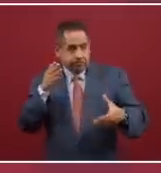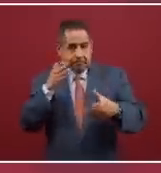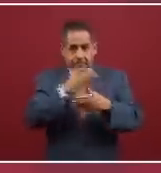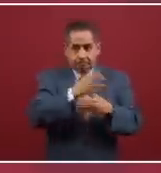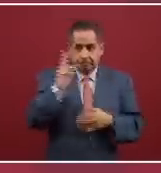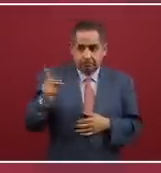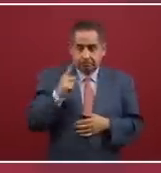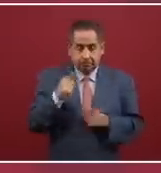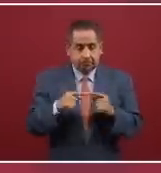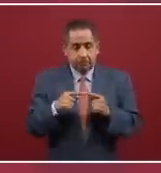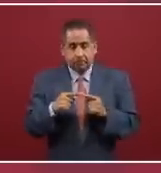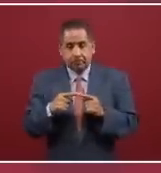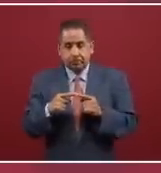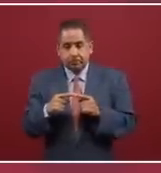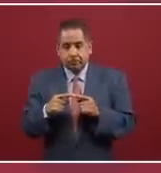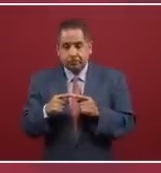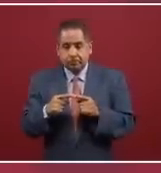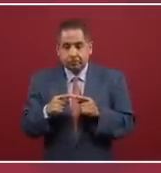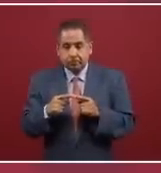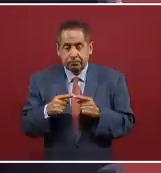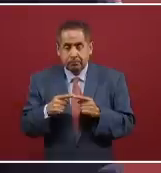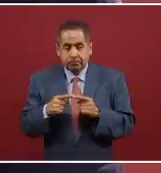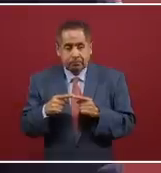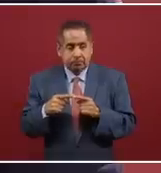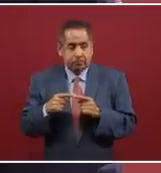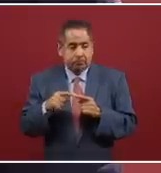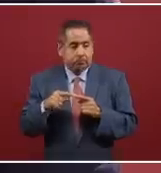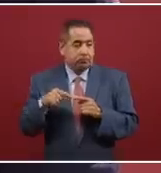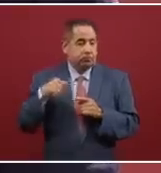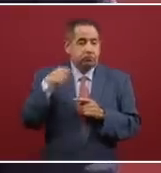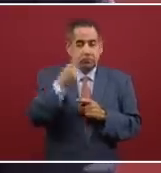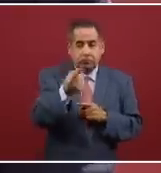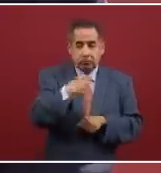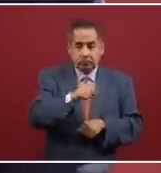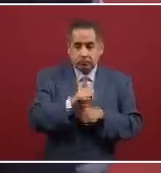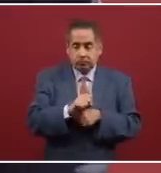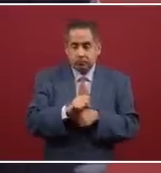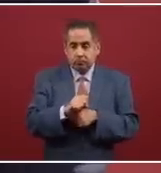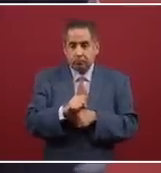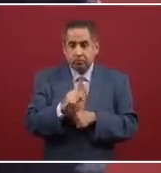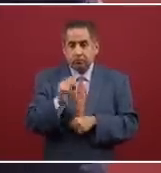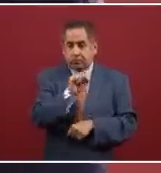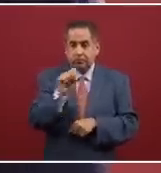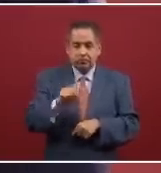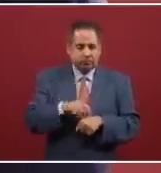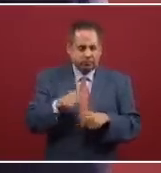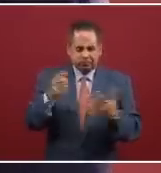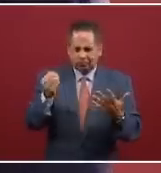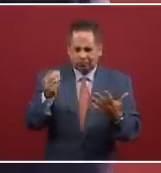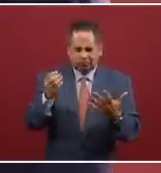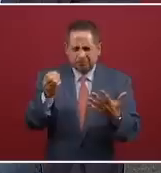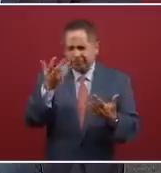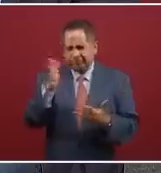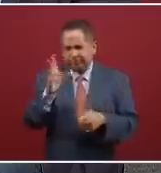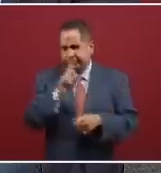regresaron el sábado nueve días diez días